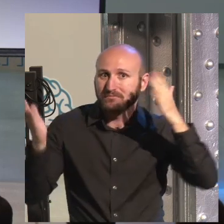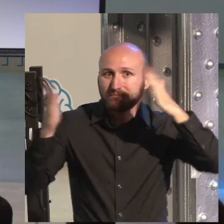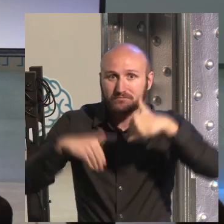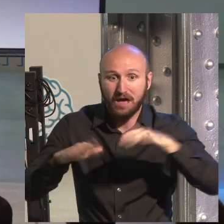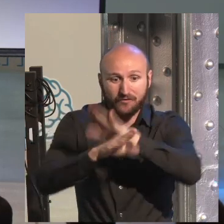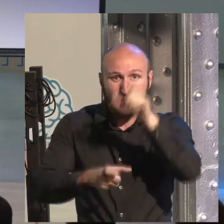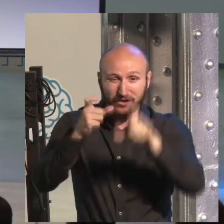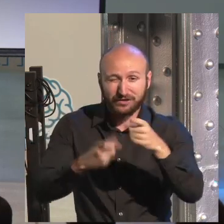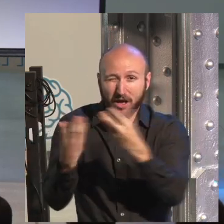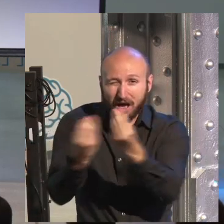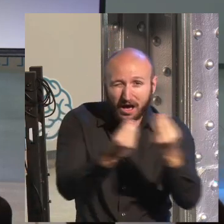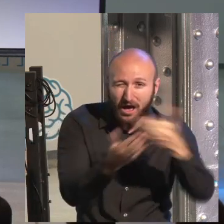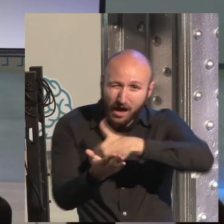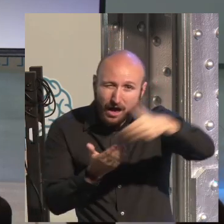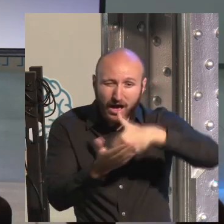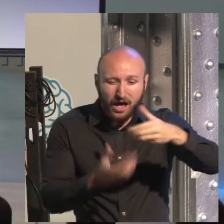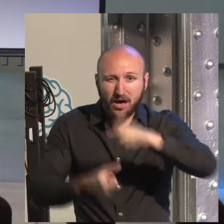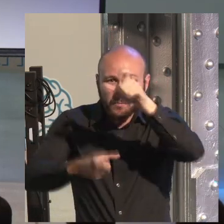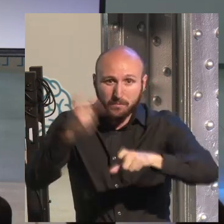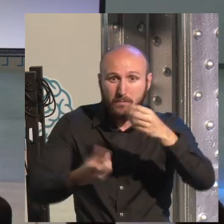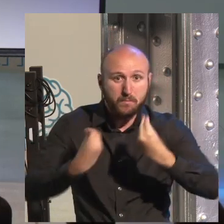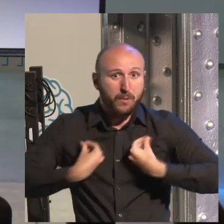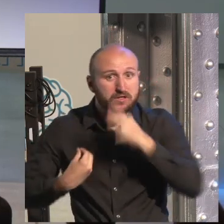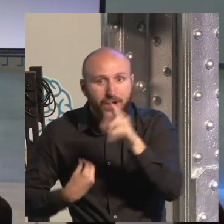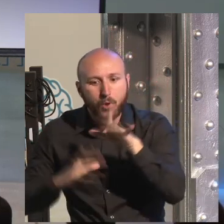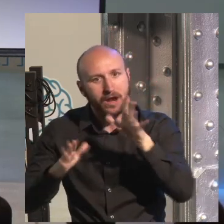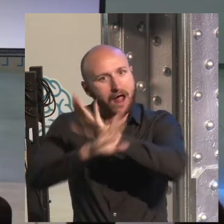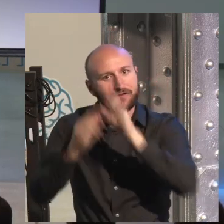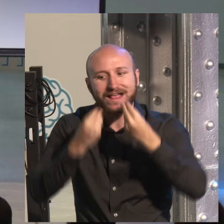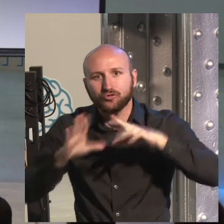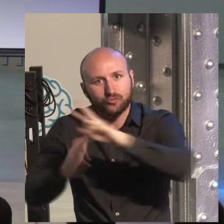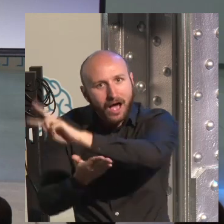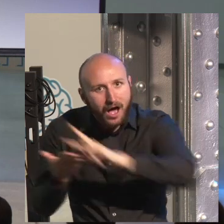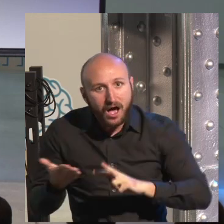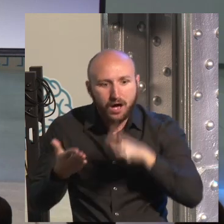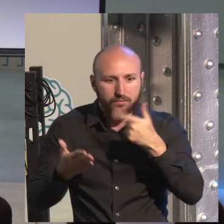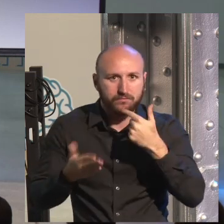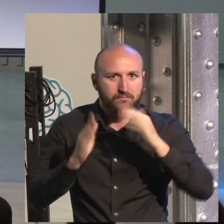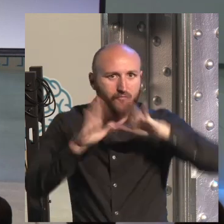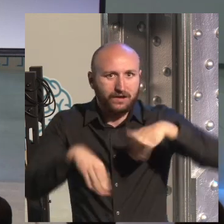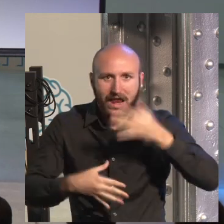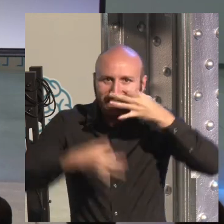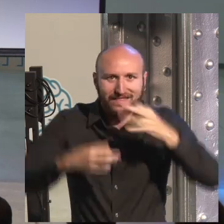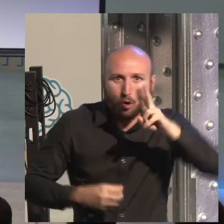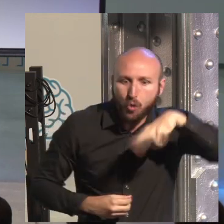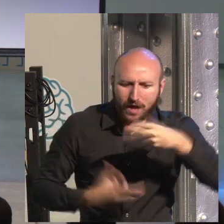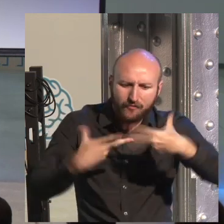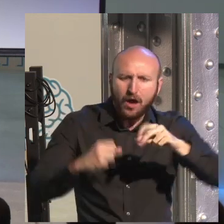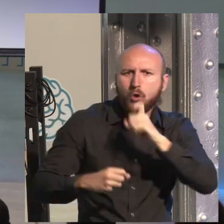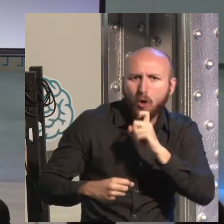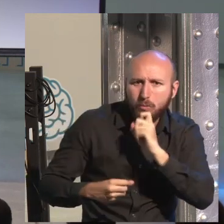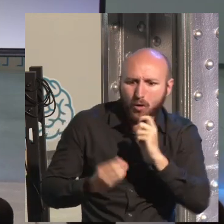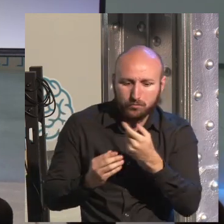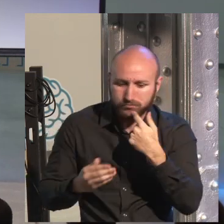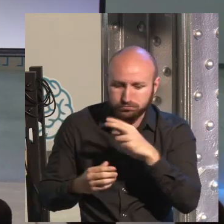y seguirán leyendo su historia, simplemente porque es una buena historia, y es una historia que no ha ocurrido nunca, y queremos saber cómo termina. Y no voy